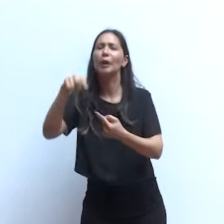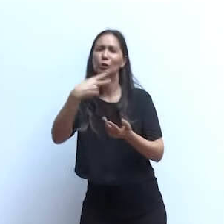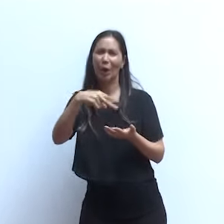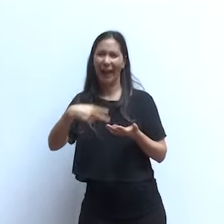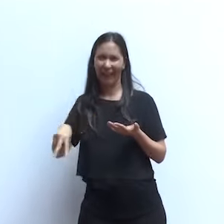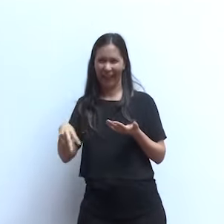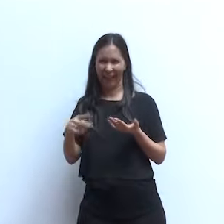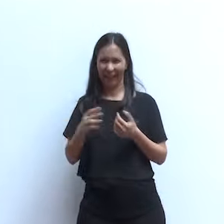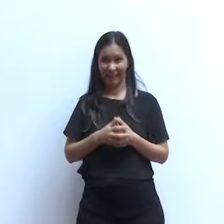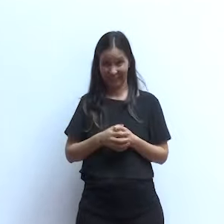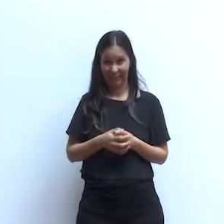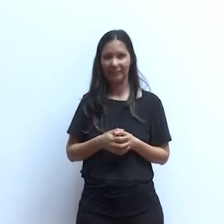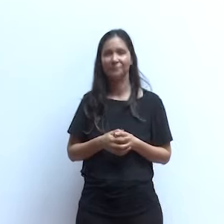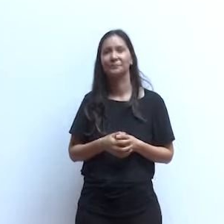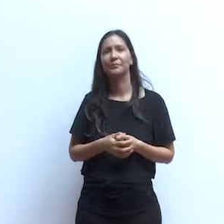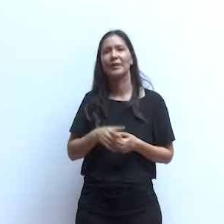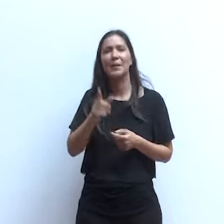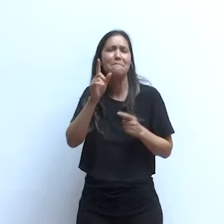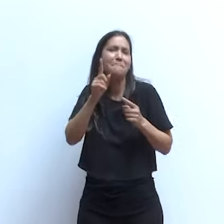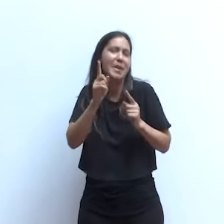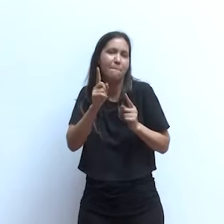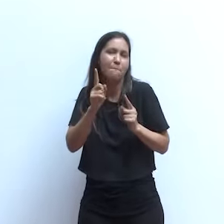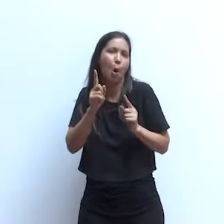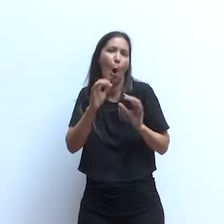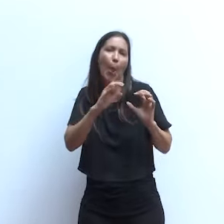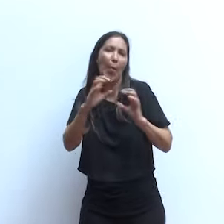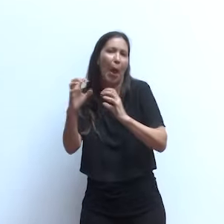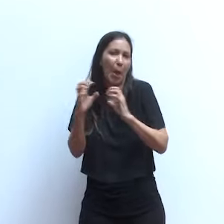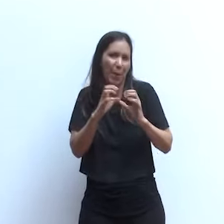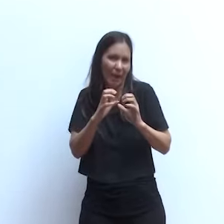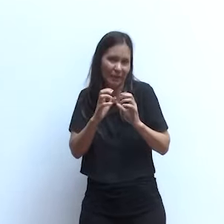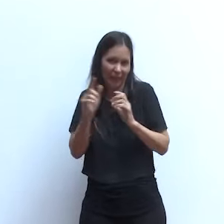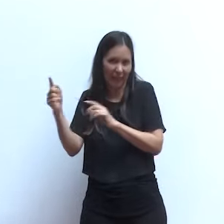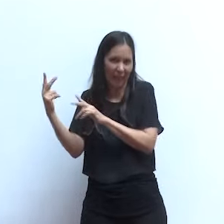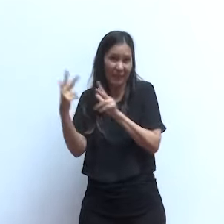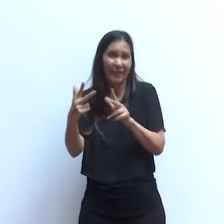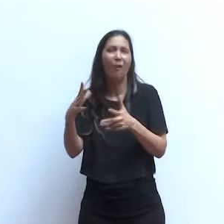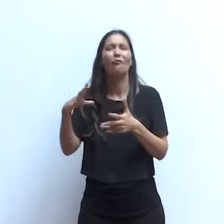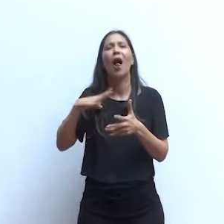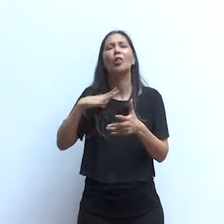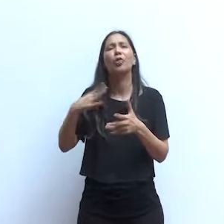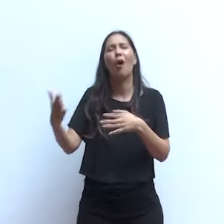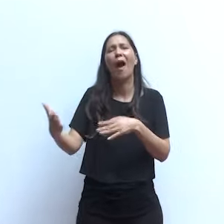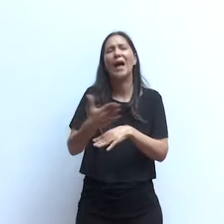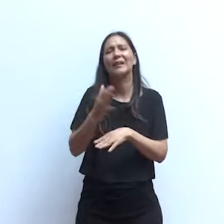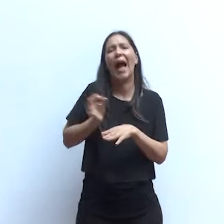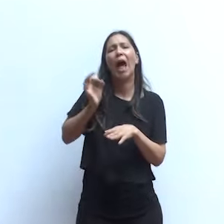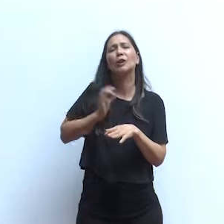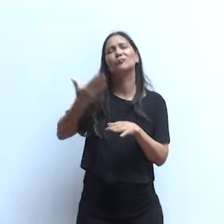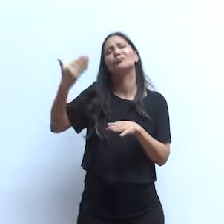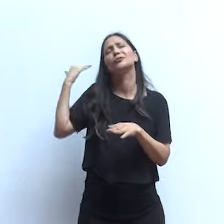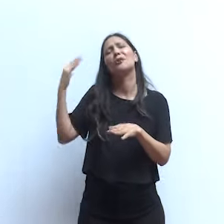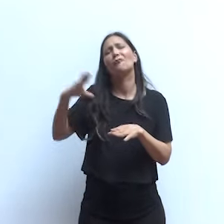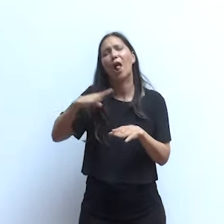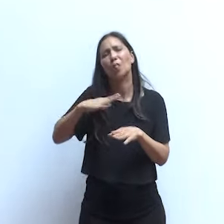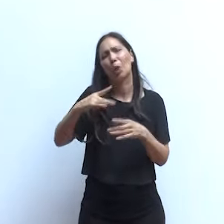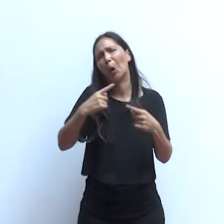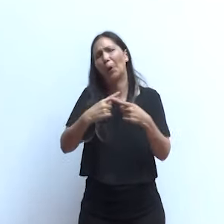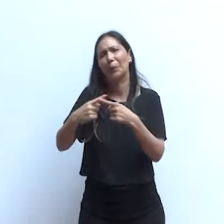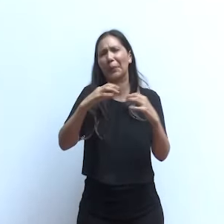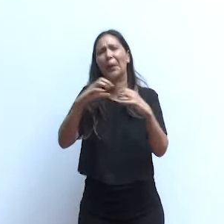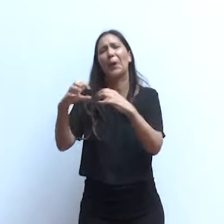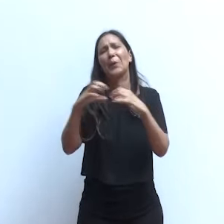discusiones que son los mismos debates según Javier que que que nos faltaron en los últimos años no